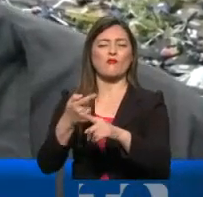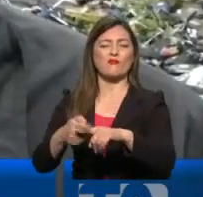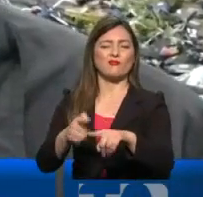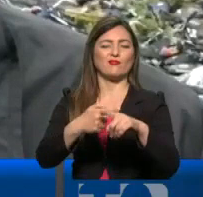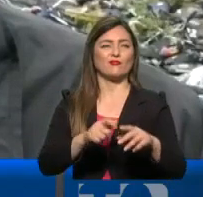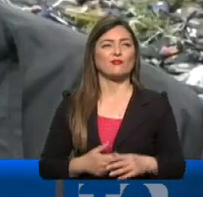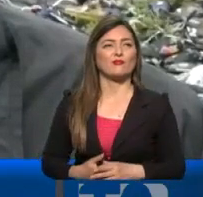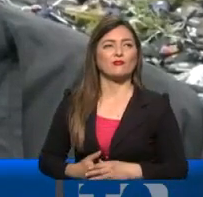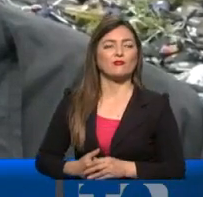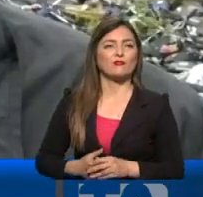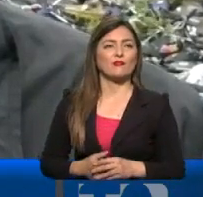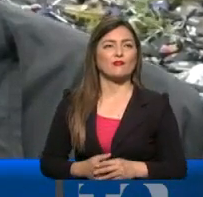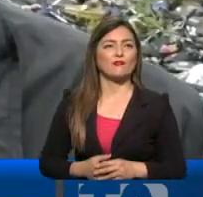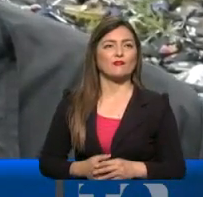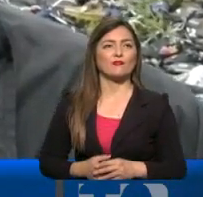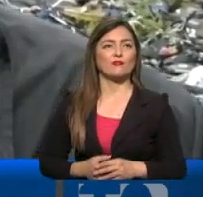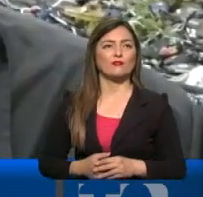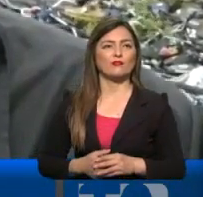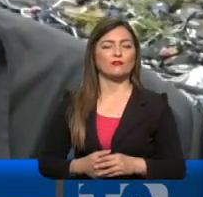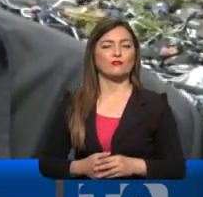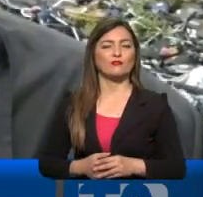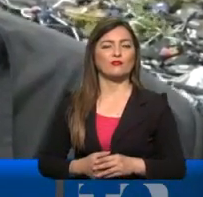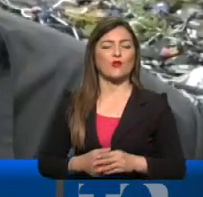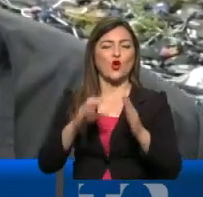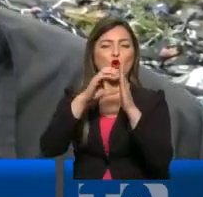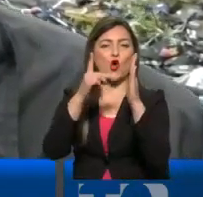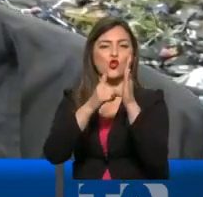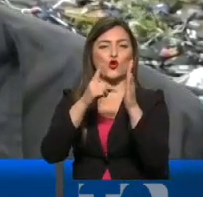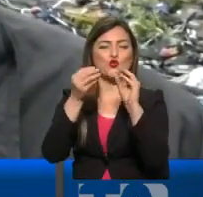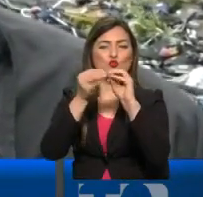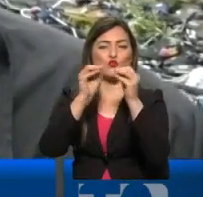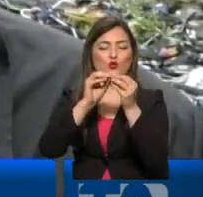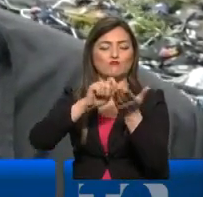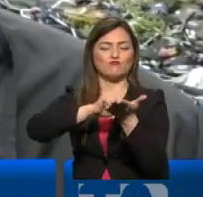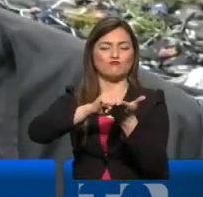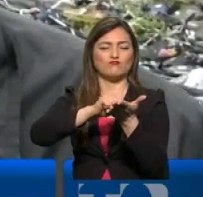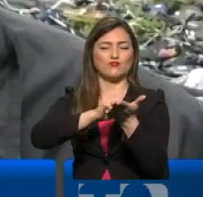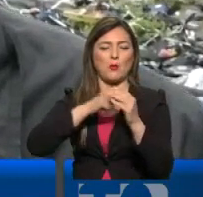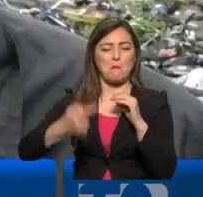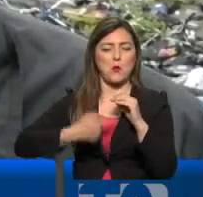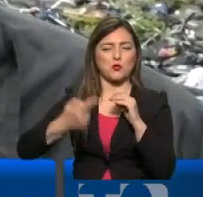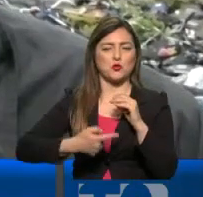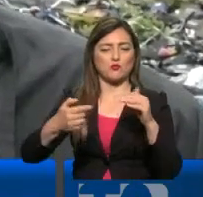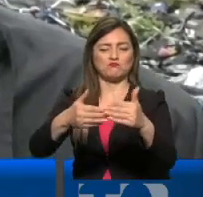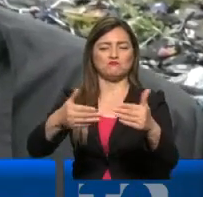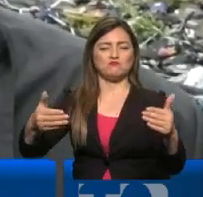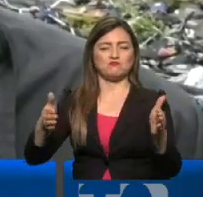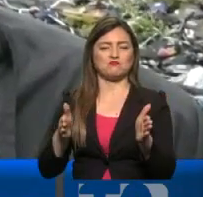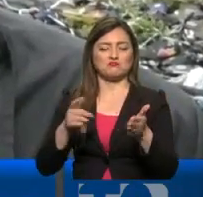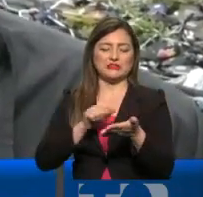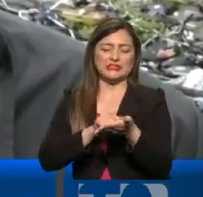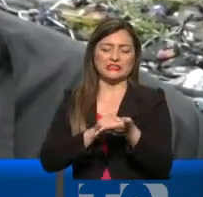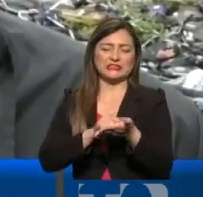entre ellas adulteraciones su sistema alfanumérico tanto en chasis como motor tenemos también vehículos